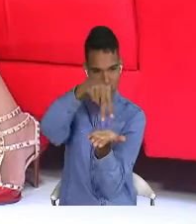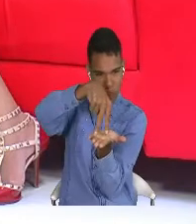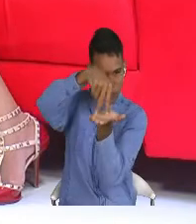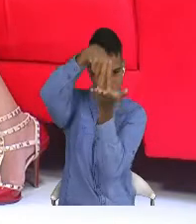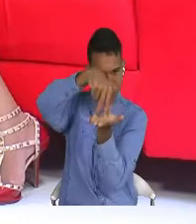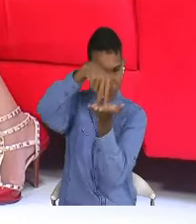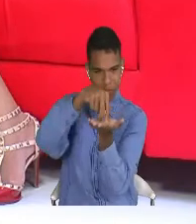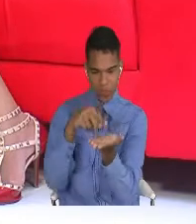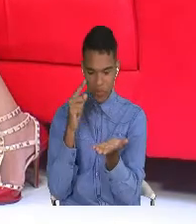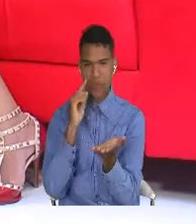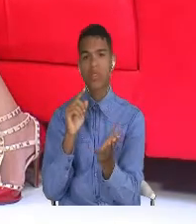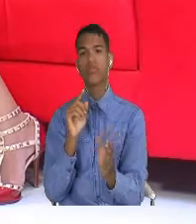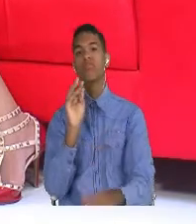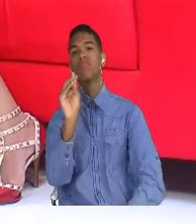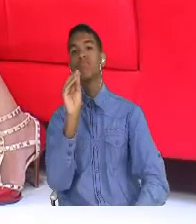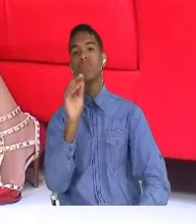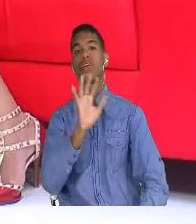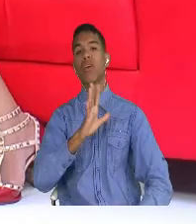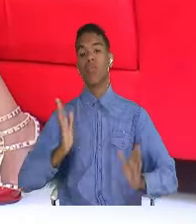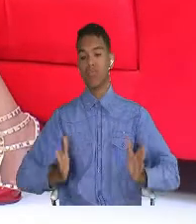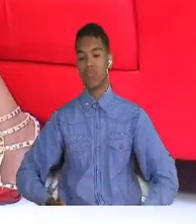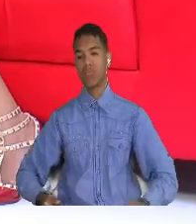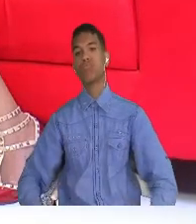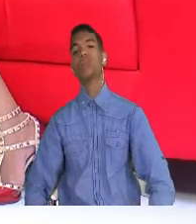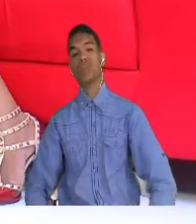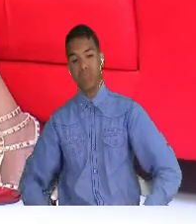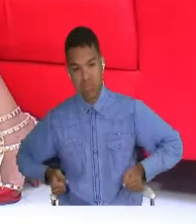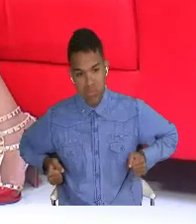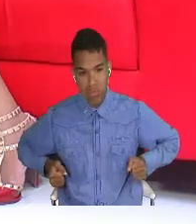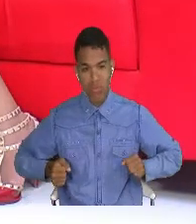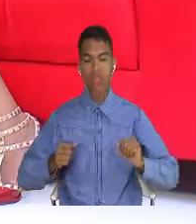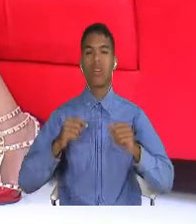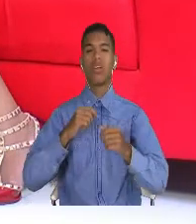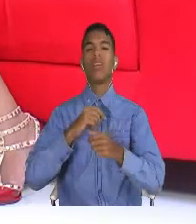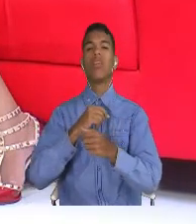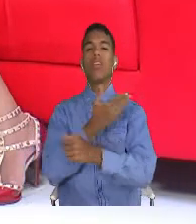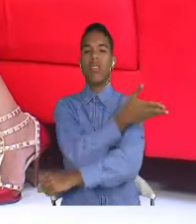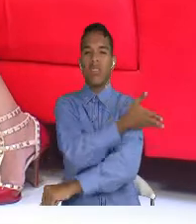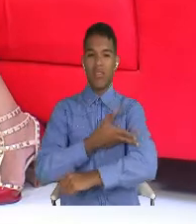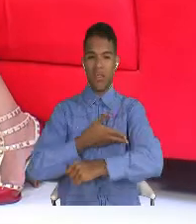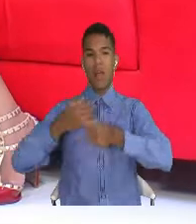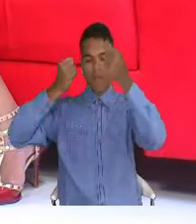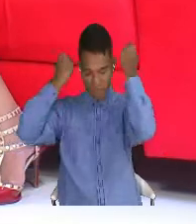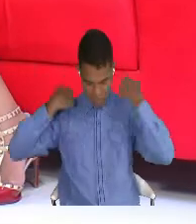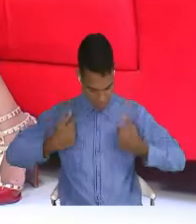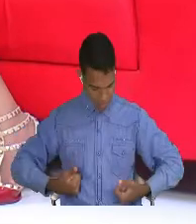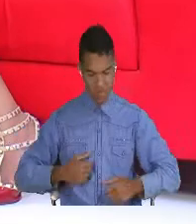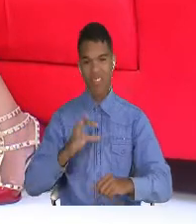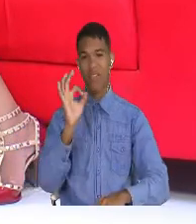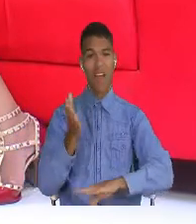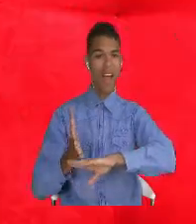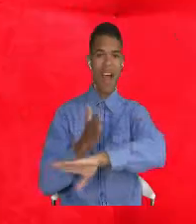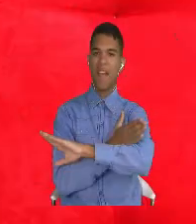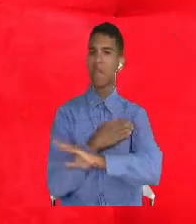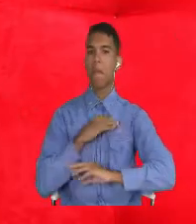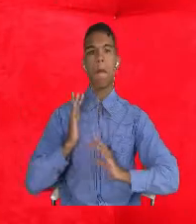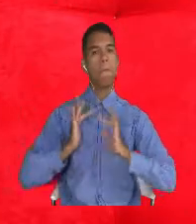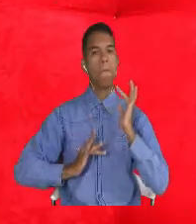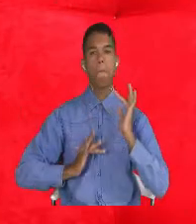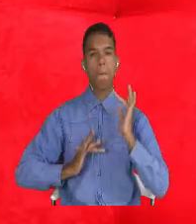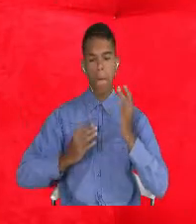este pantalón me entró. Ya esta blusa me entró. O sea, para mí eso es un gran reto y una gran alegría. Además, yo le digo,